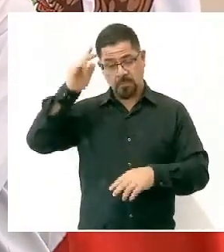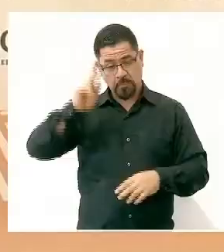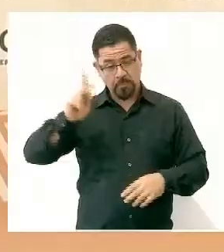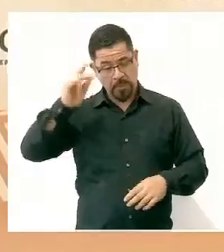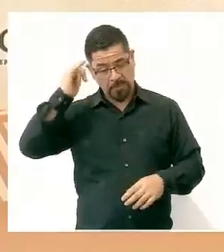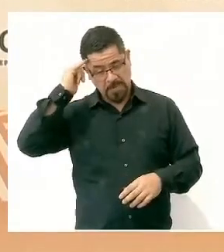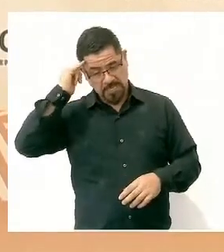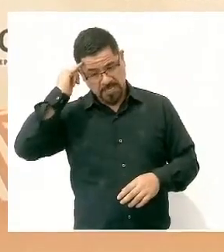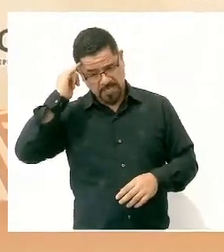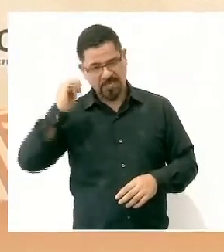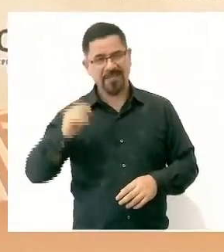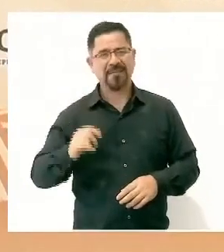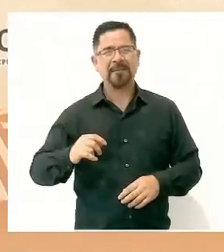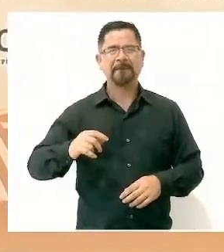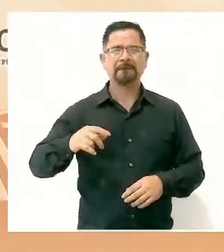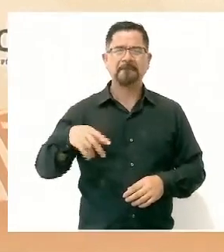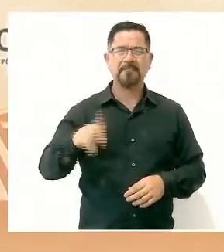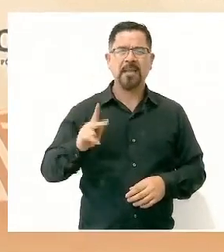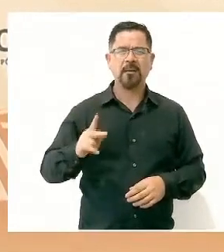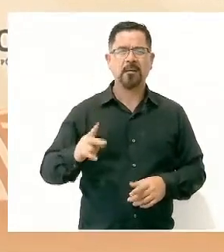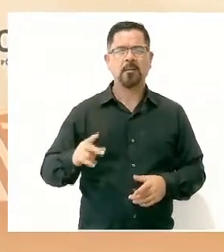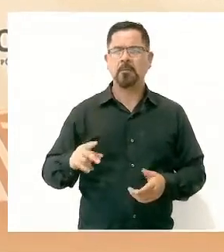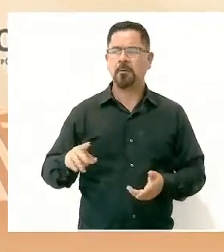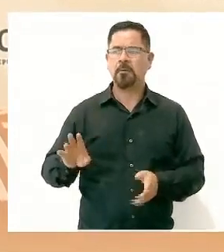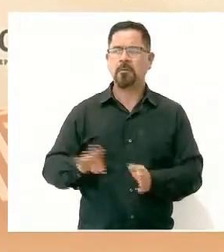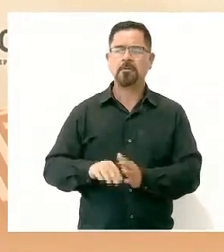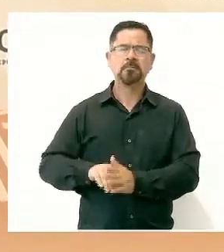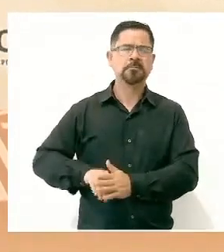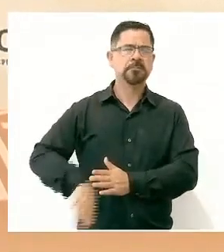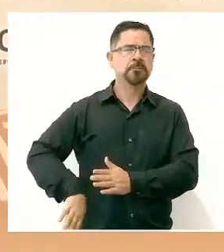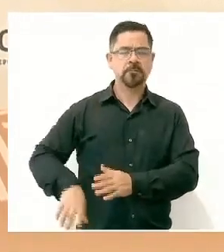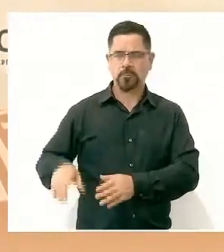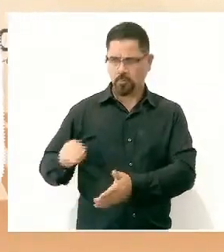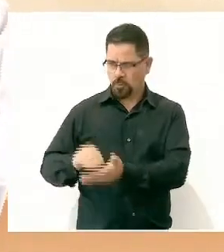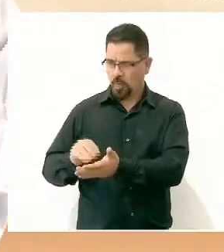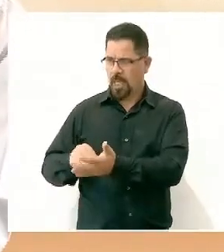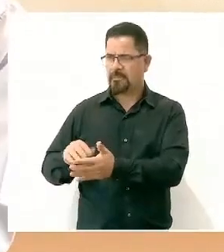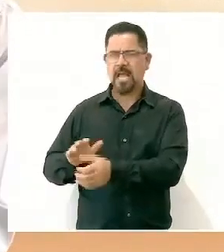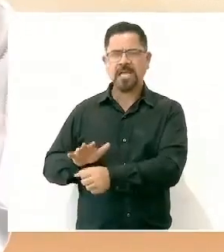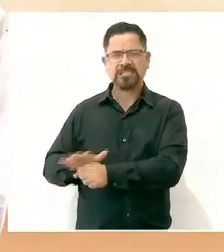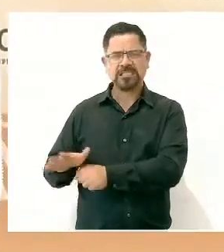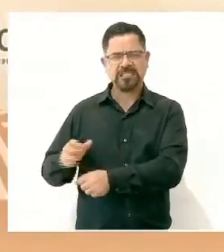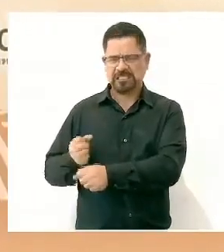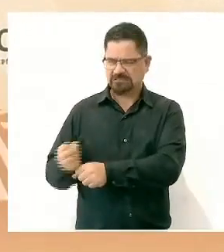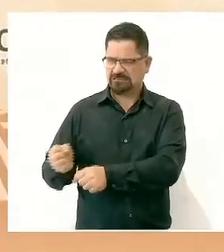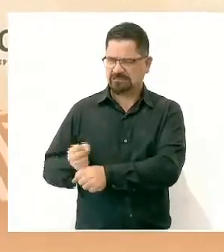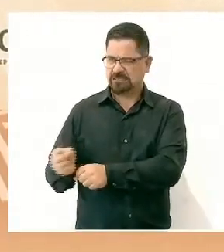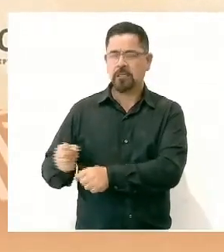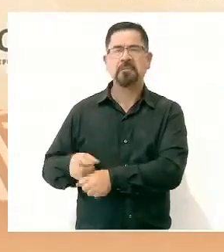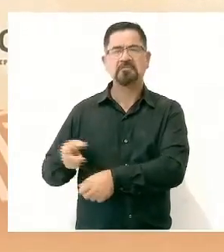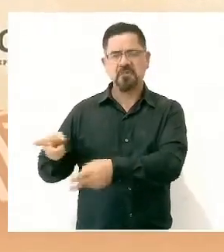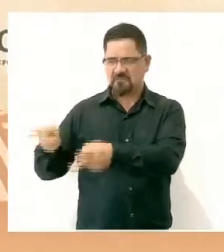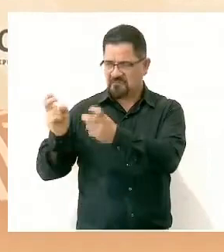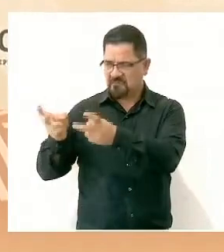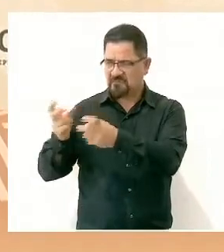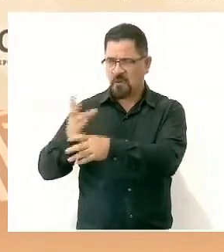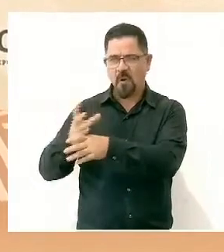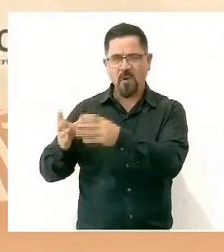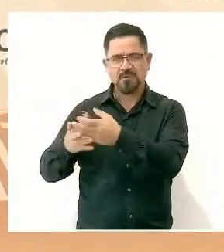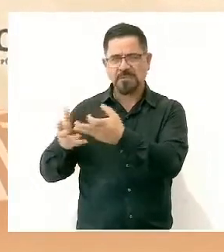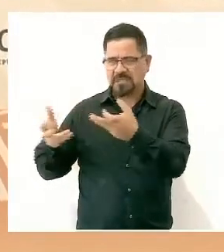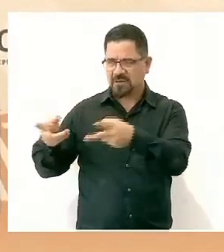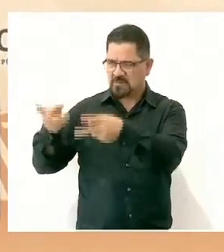se permitía su opresión, su explotación y el saqueo de sus recursos.